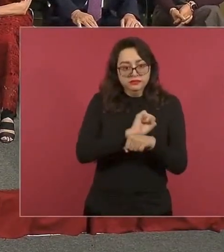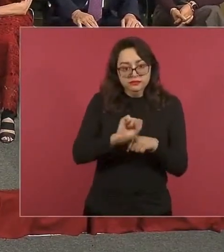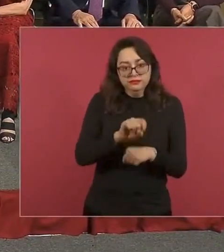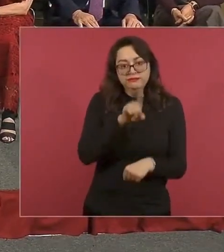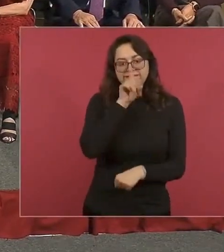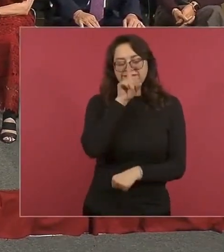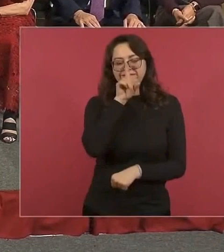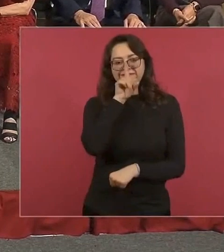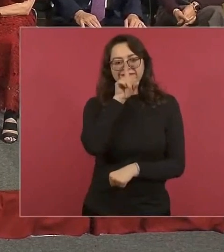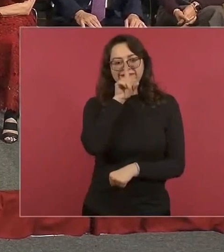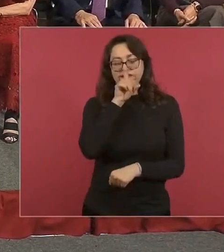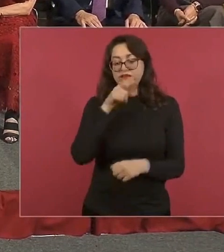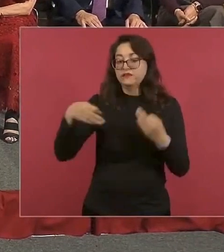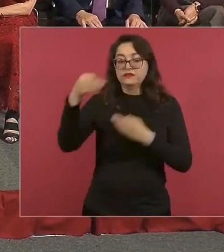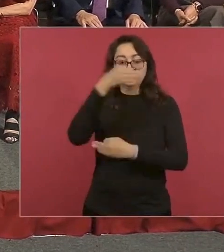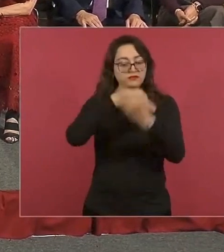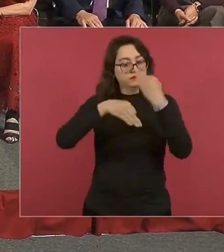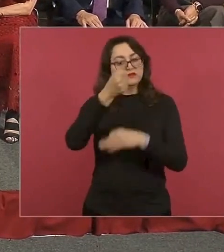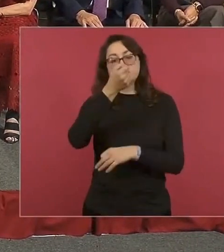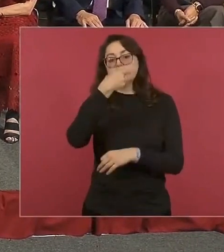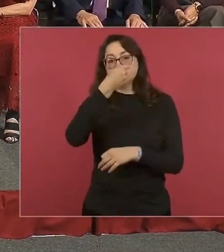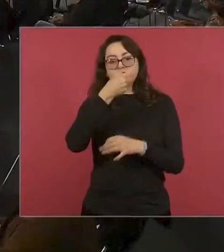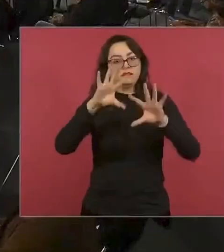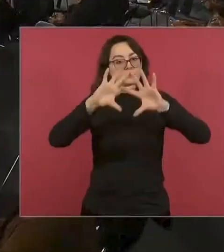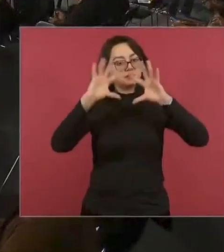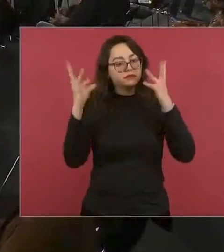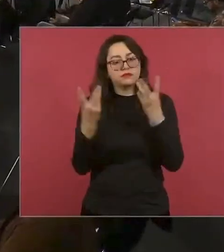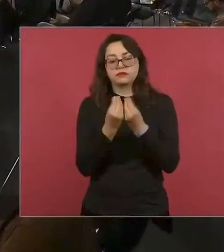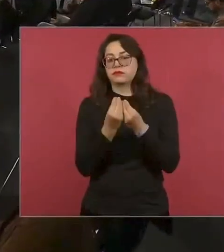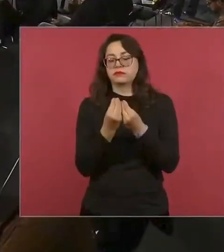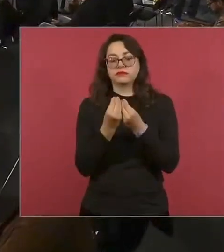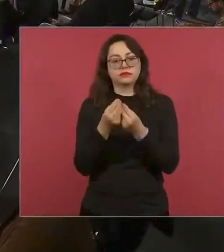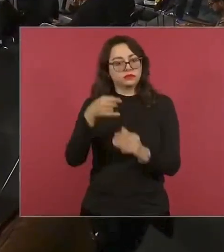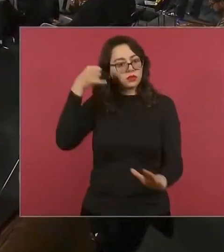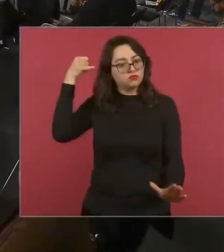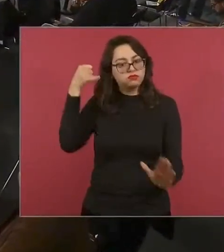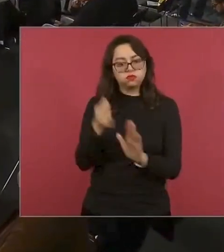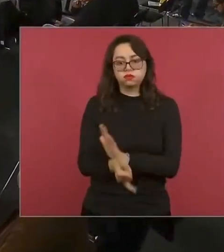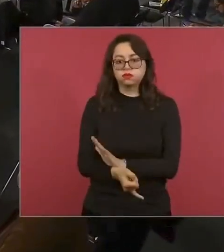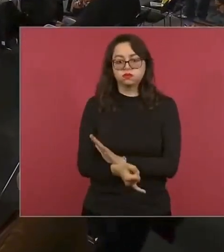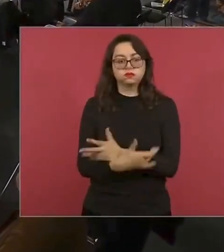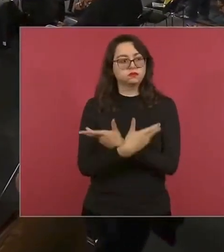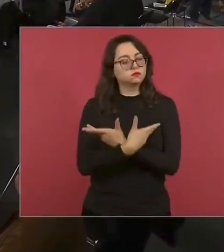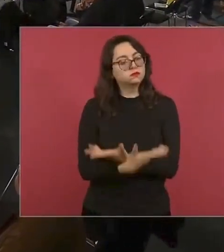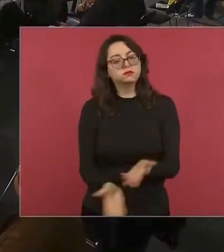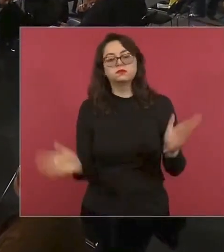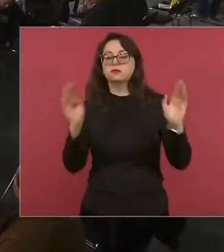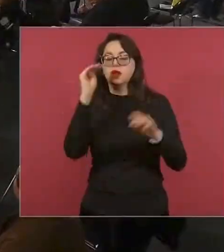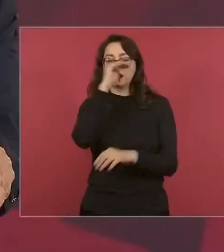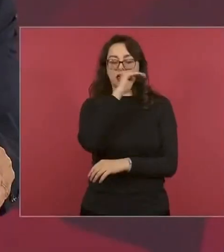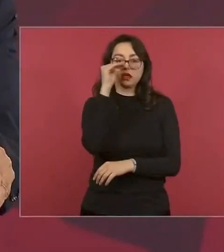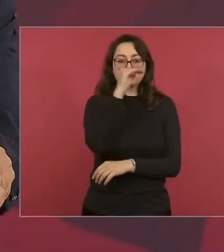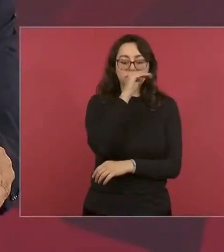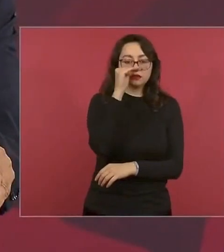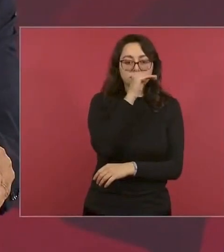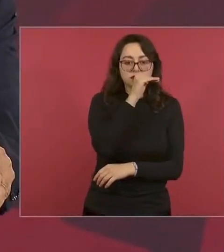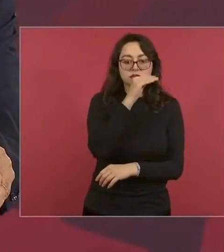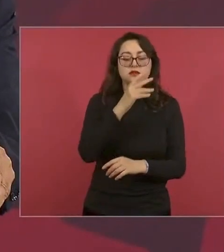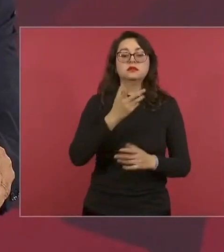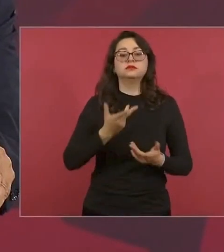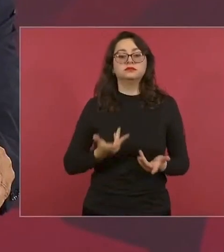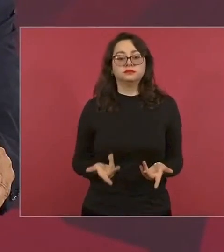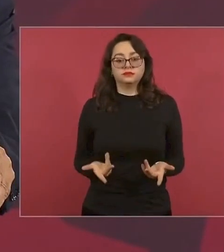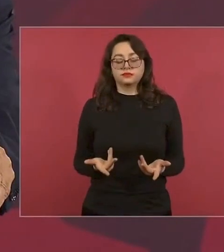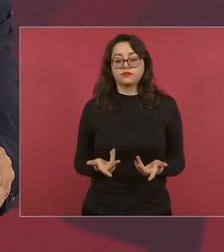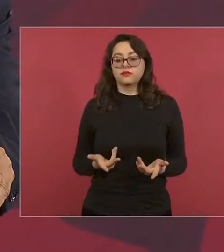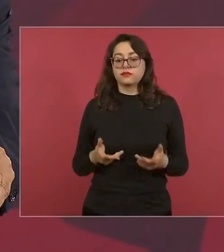a todas las medicinas todas en forma gratuita que no se cobre